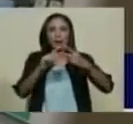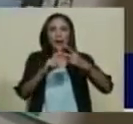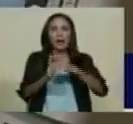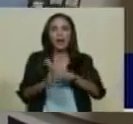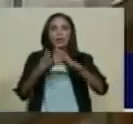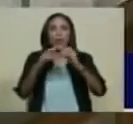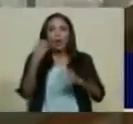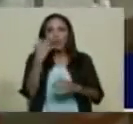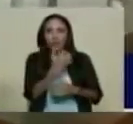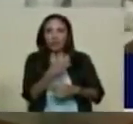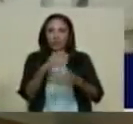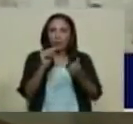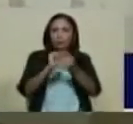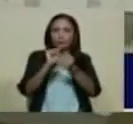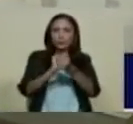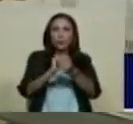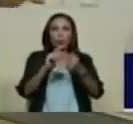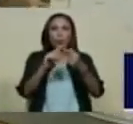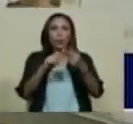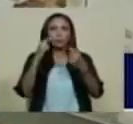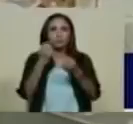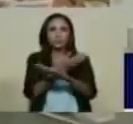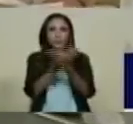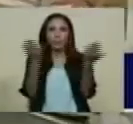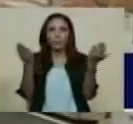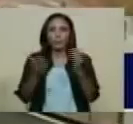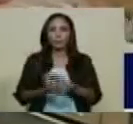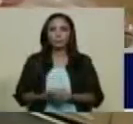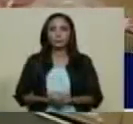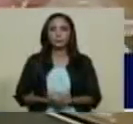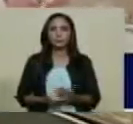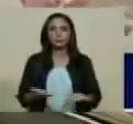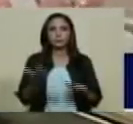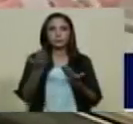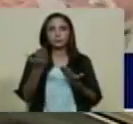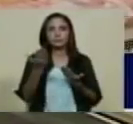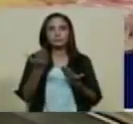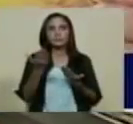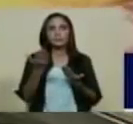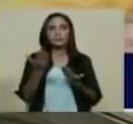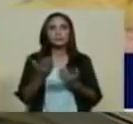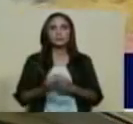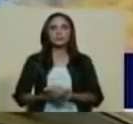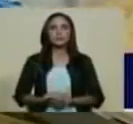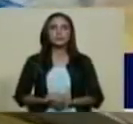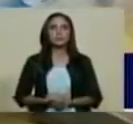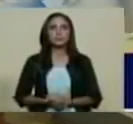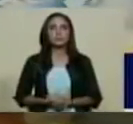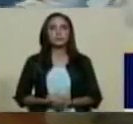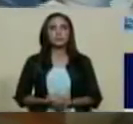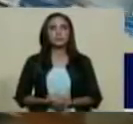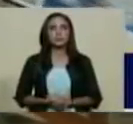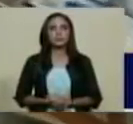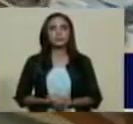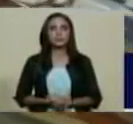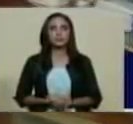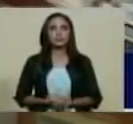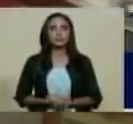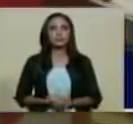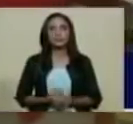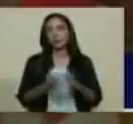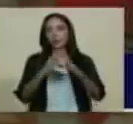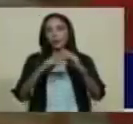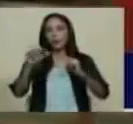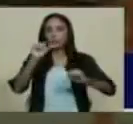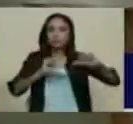vidrio, material para laboratorio, como lo puedes estar viendo en la cámara, reactivos que son todos